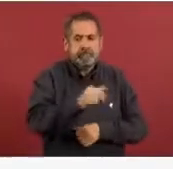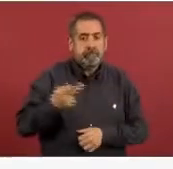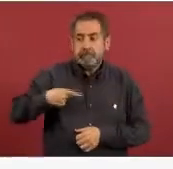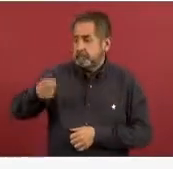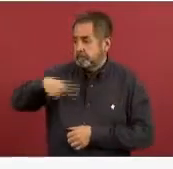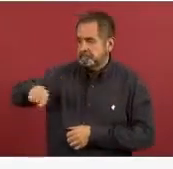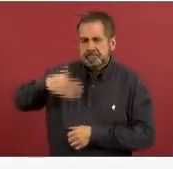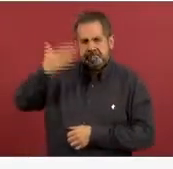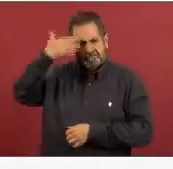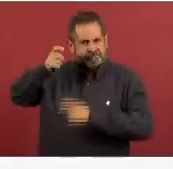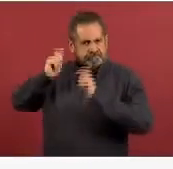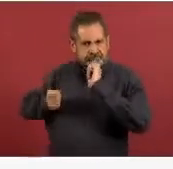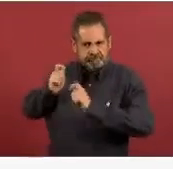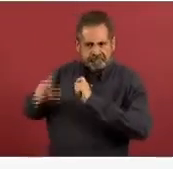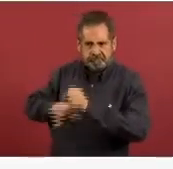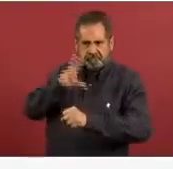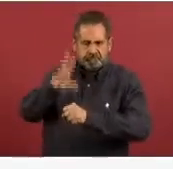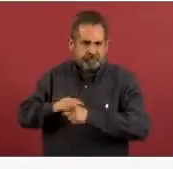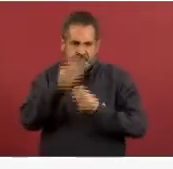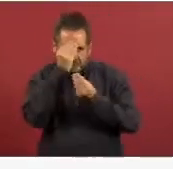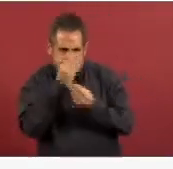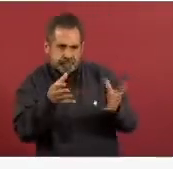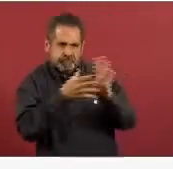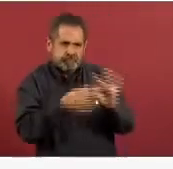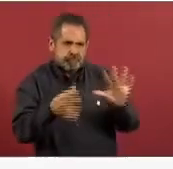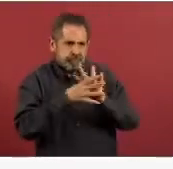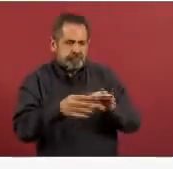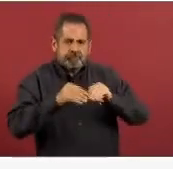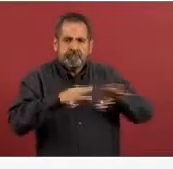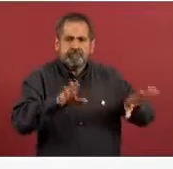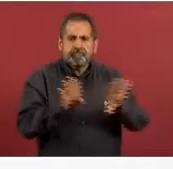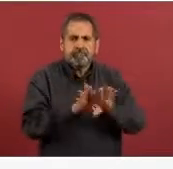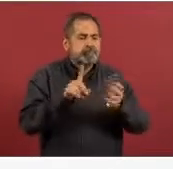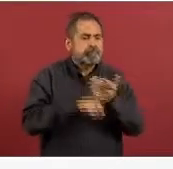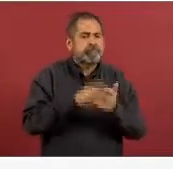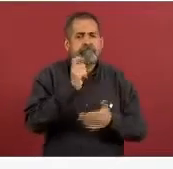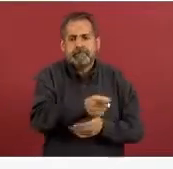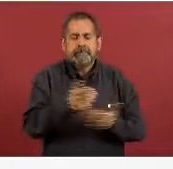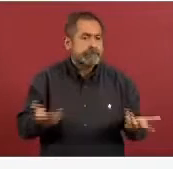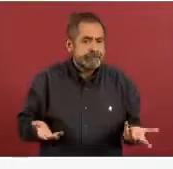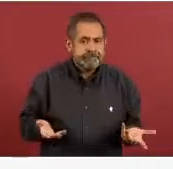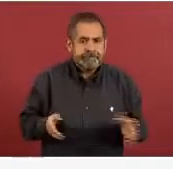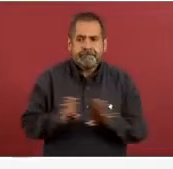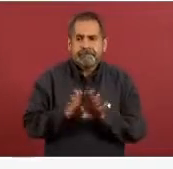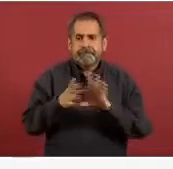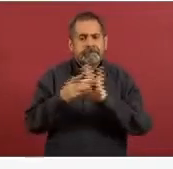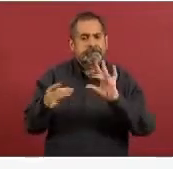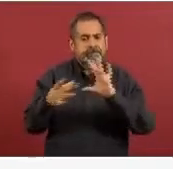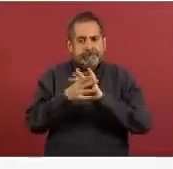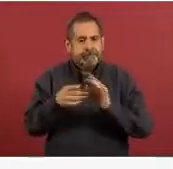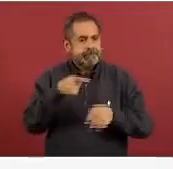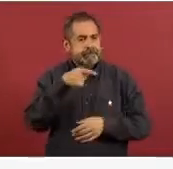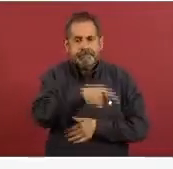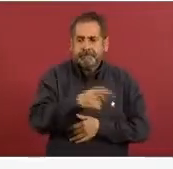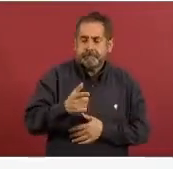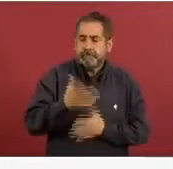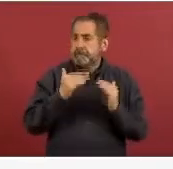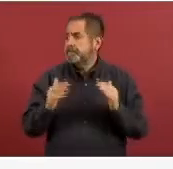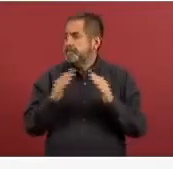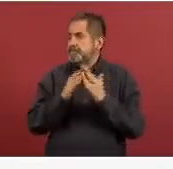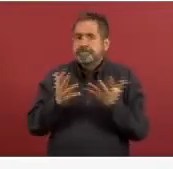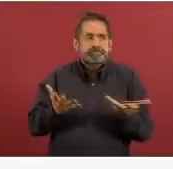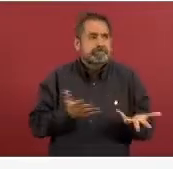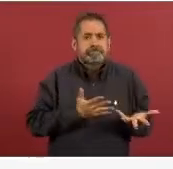salud capacitado y con la información actualizada, que a veces están a la mano de quienes están en casa y no